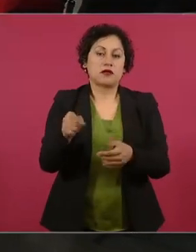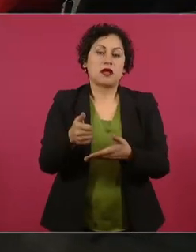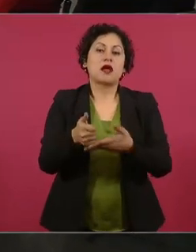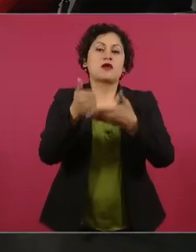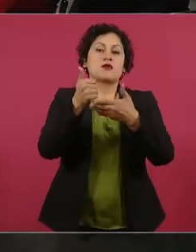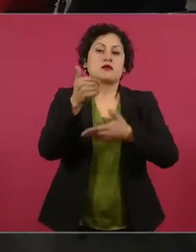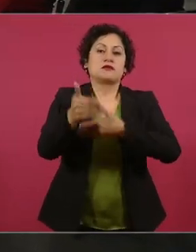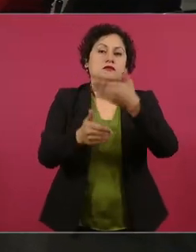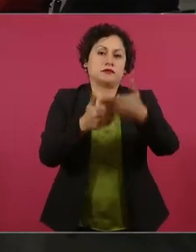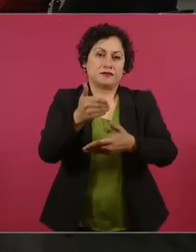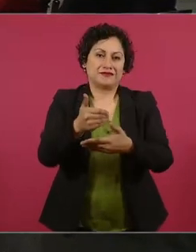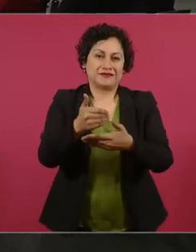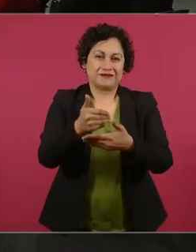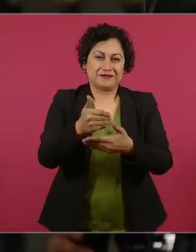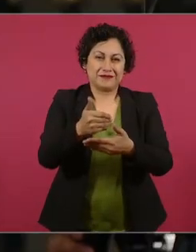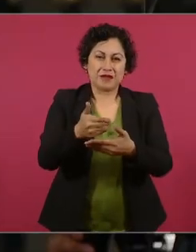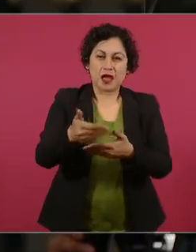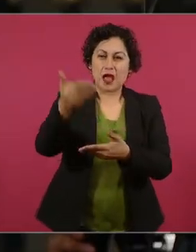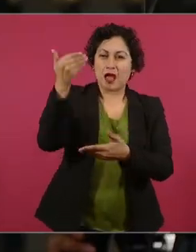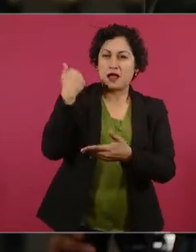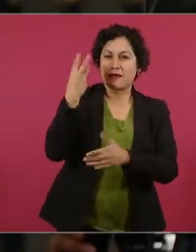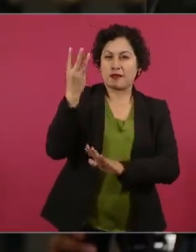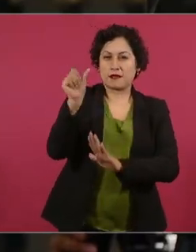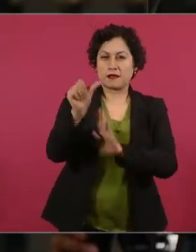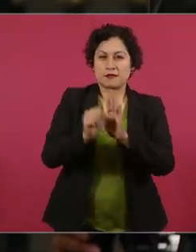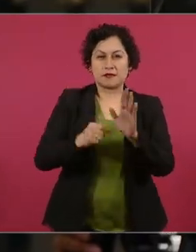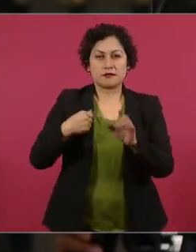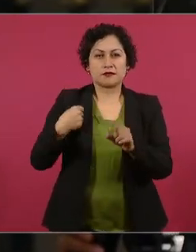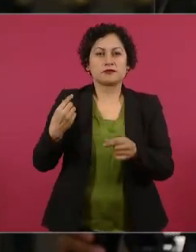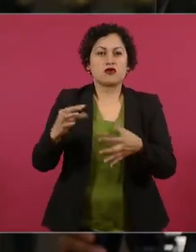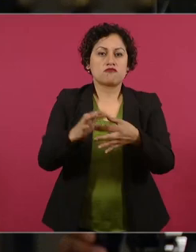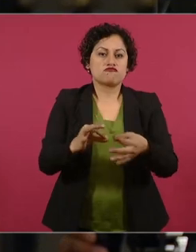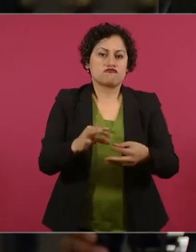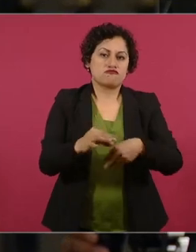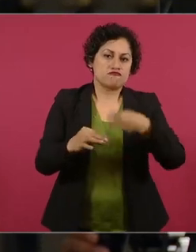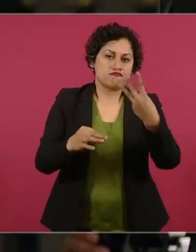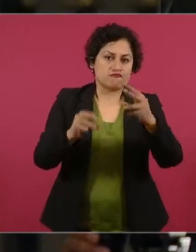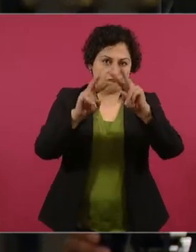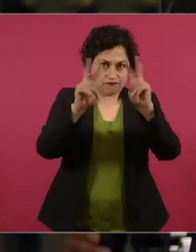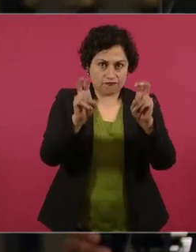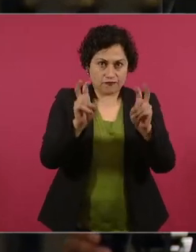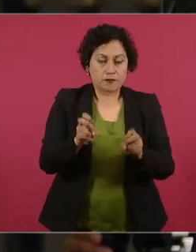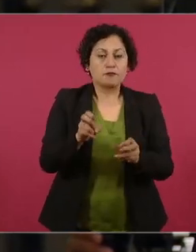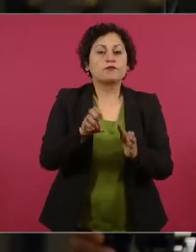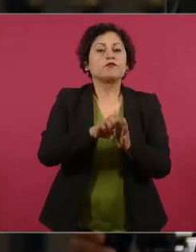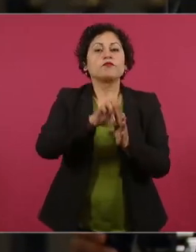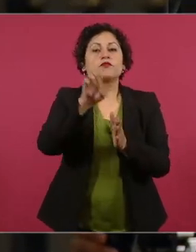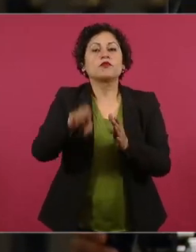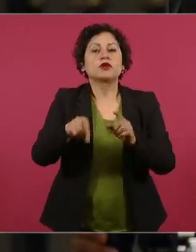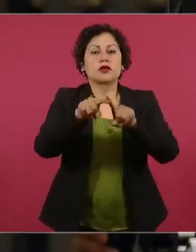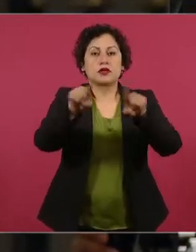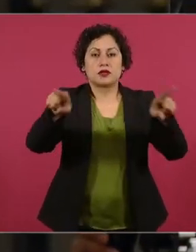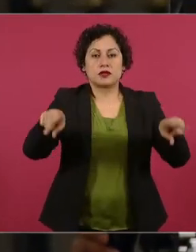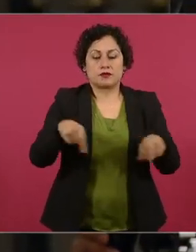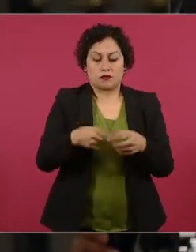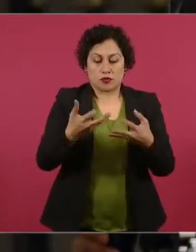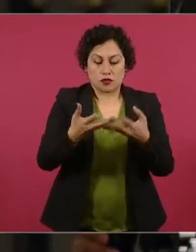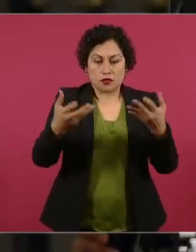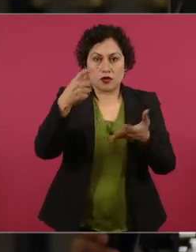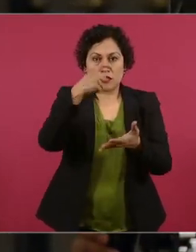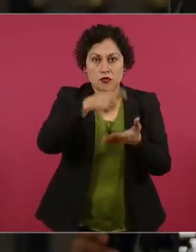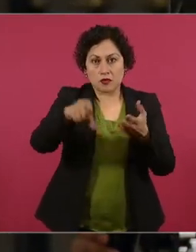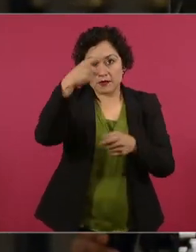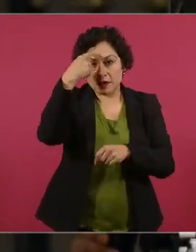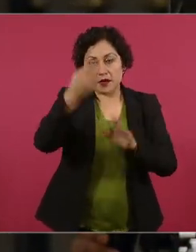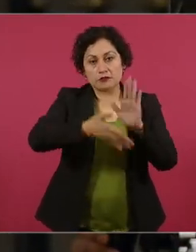temas que le planteé hace tres meses, con el tema de la posibilidad de comprar terrenos para construcción de vivienda y con el tema